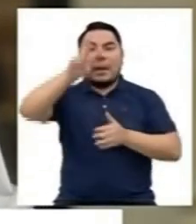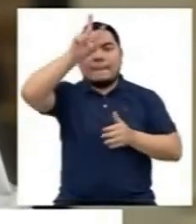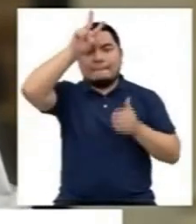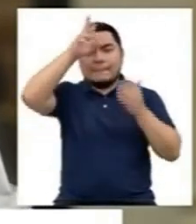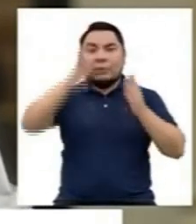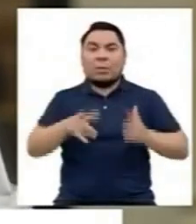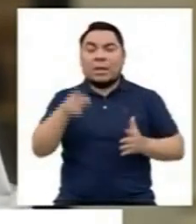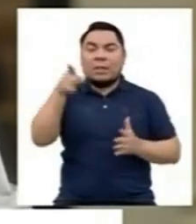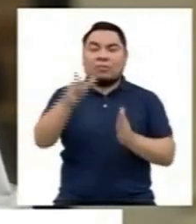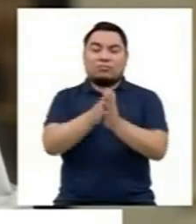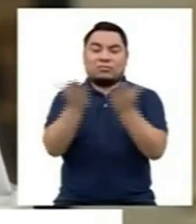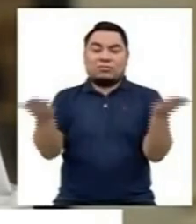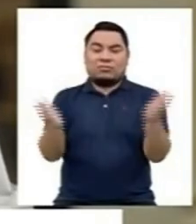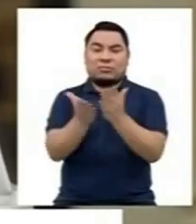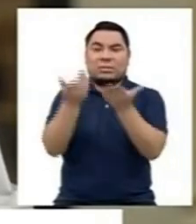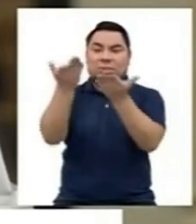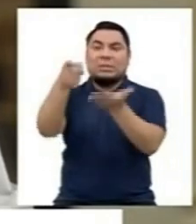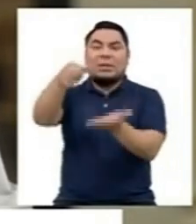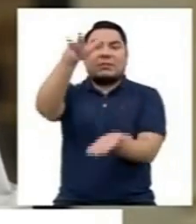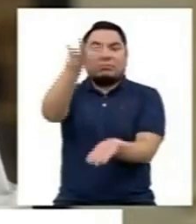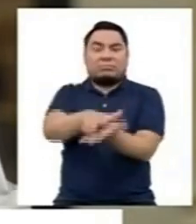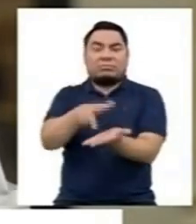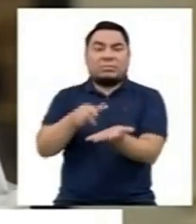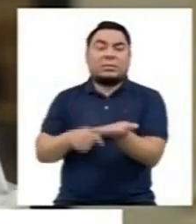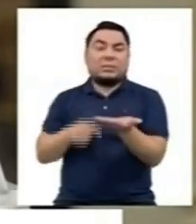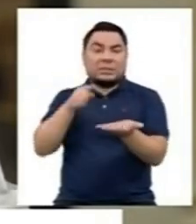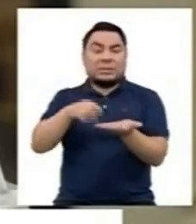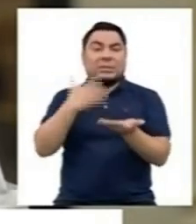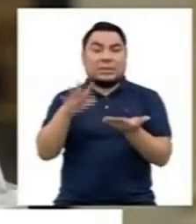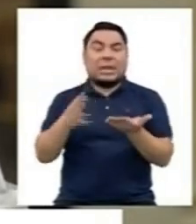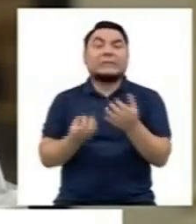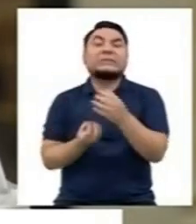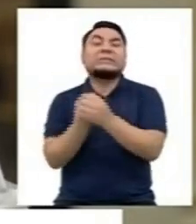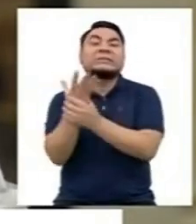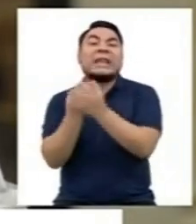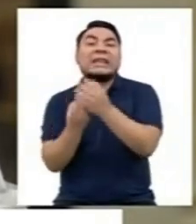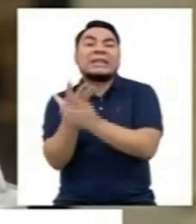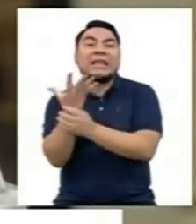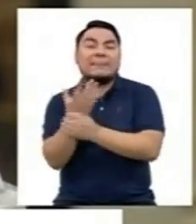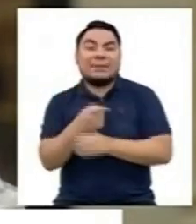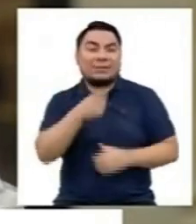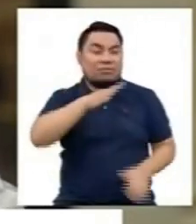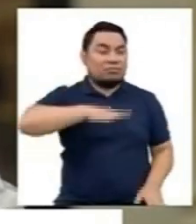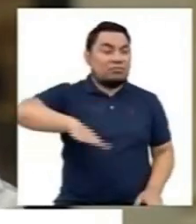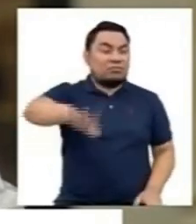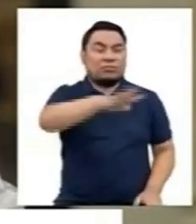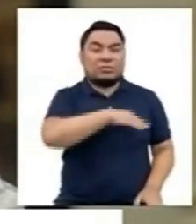tierra extranjera. Entonces, el camino es largo. No tenga la esperanza de que